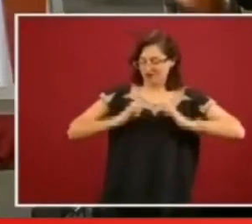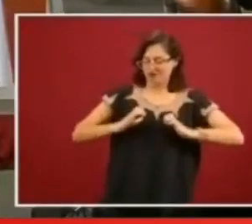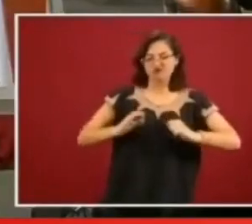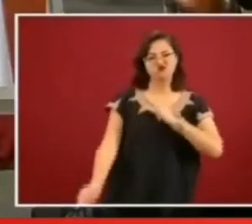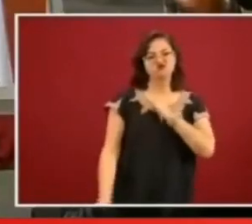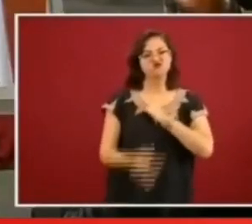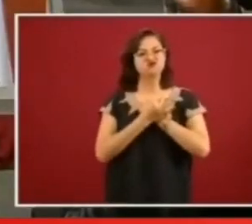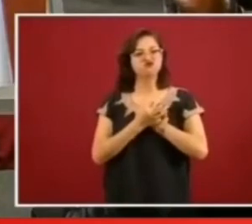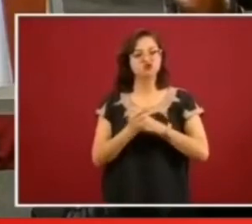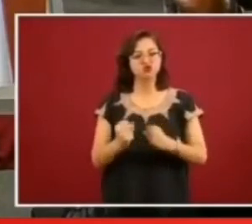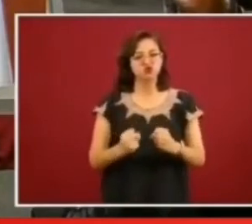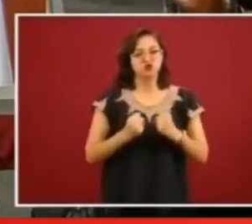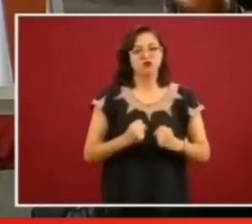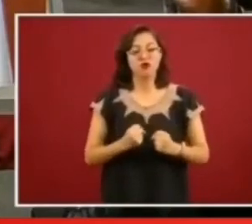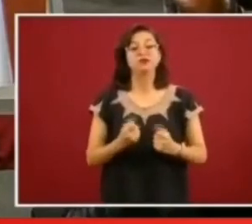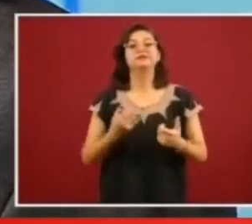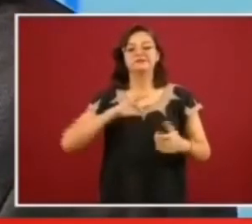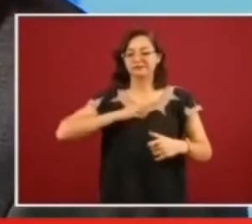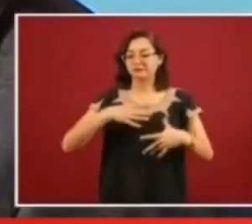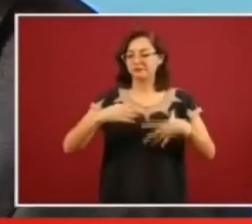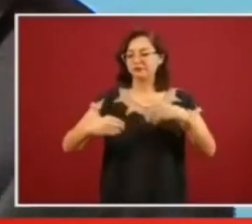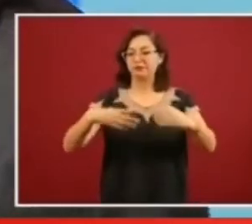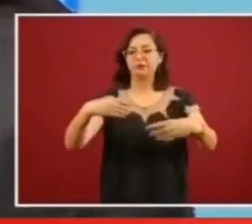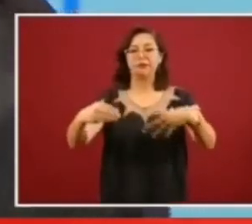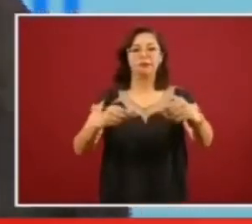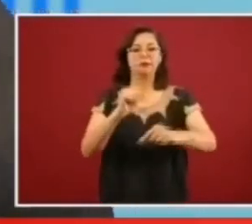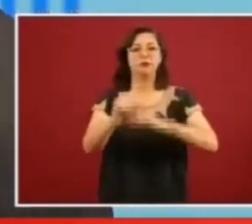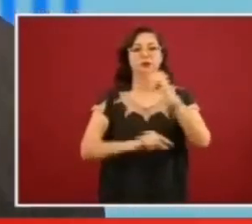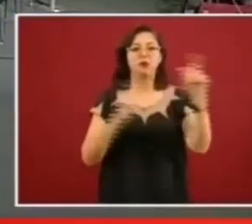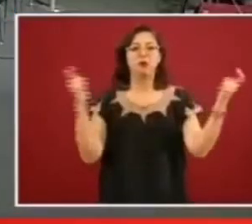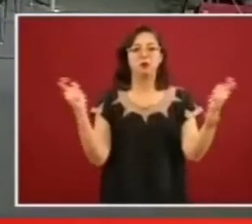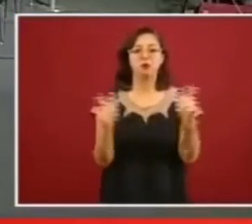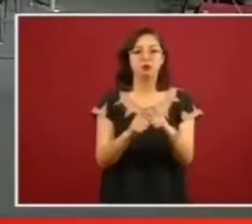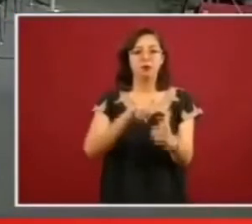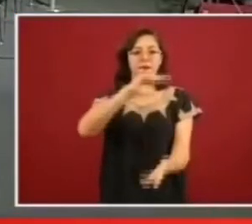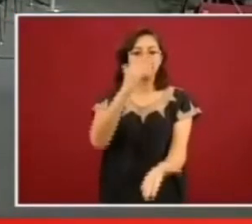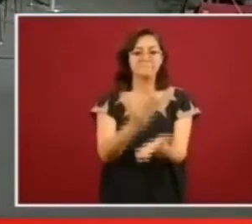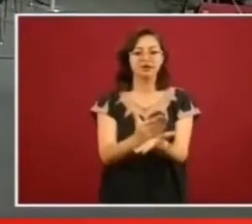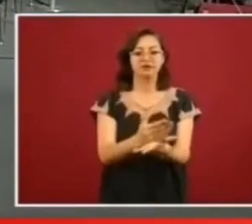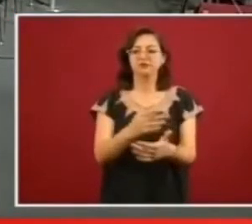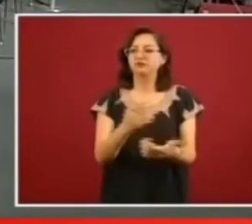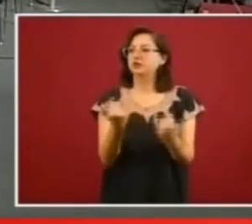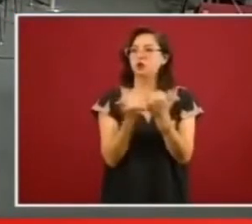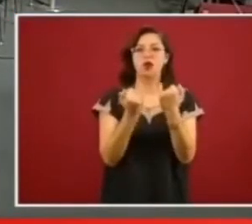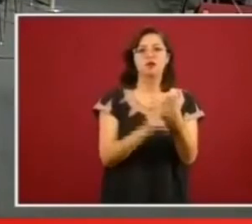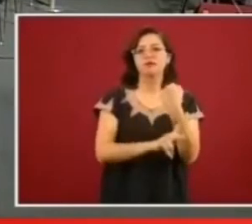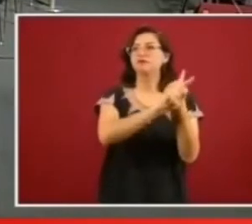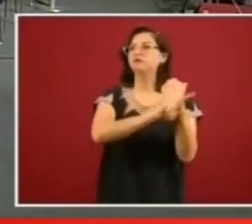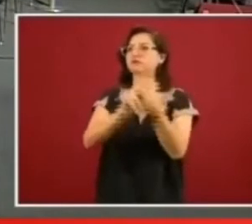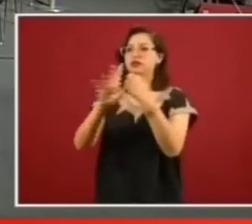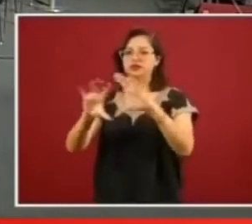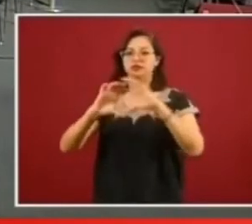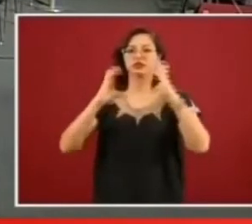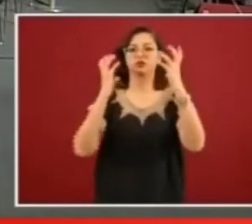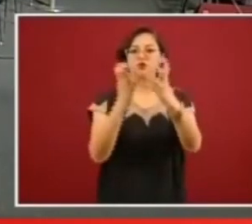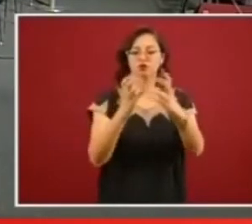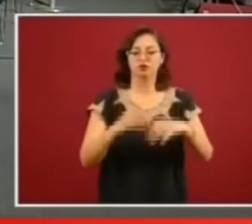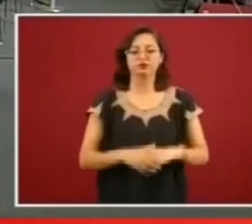importante a que se detenga la epidemia en cualquier parte del mundo. La siguiente. Finalmente tenemos los